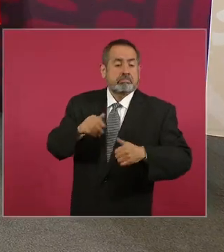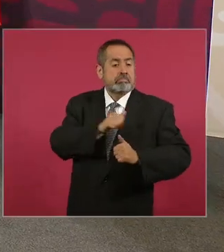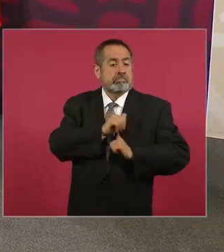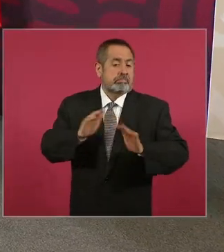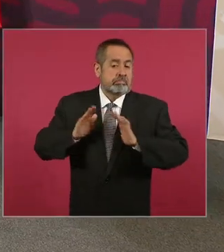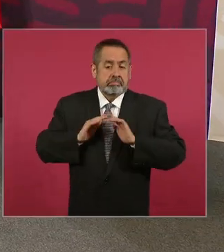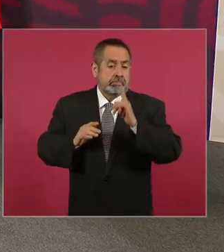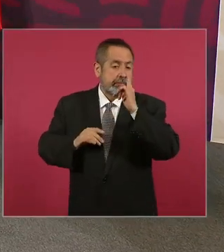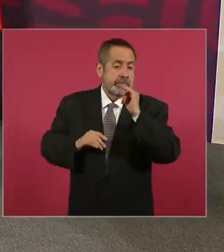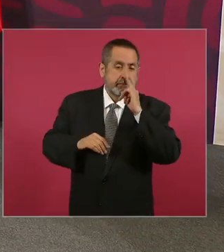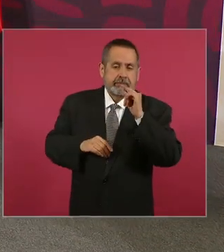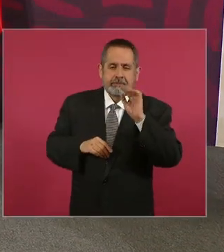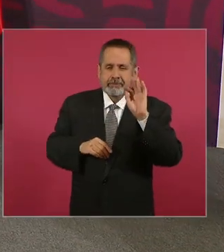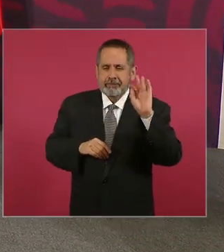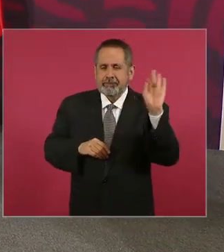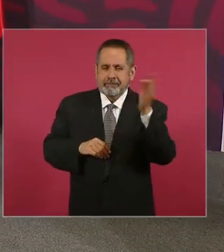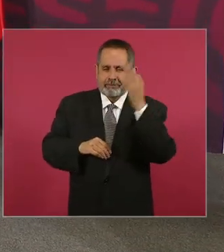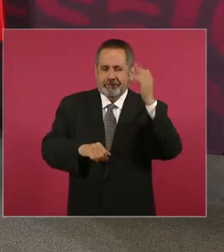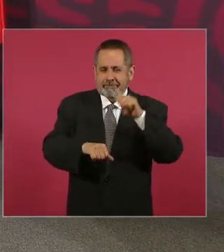policía,